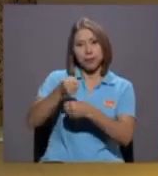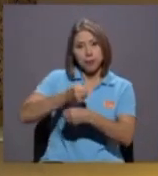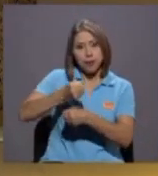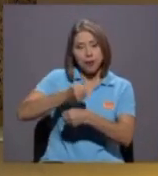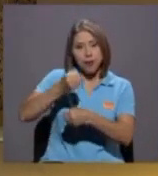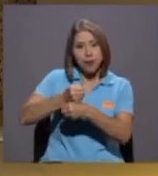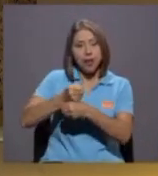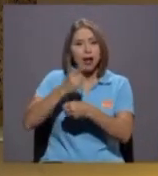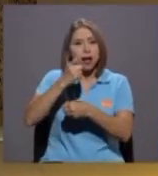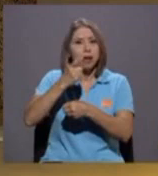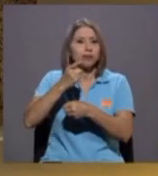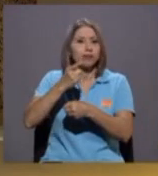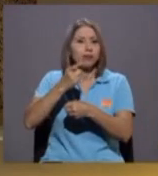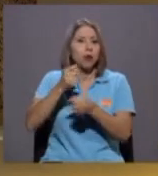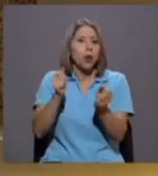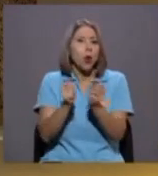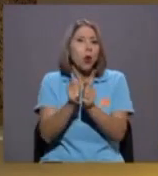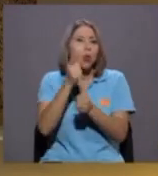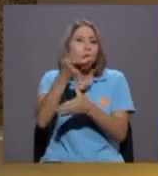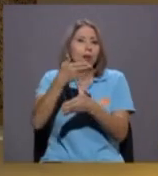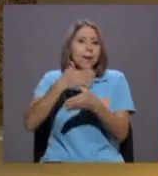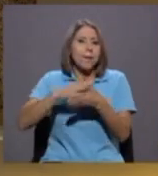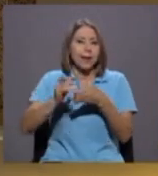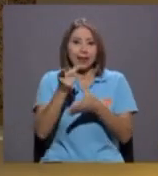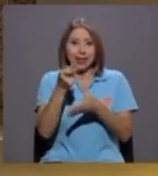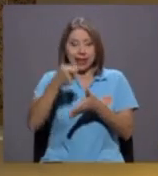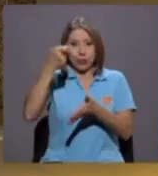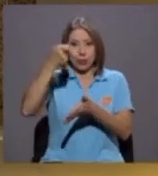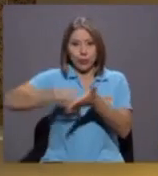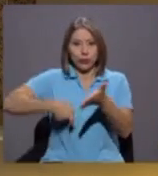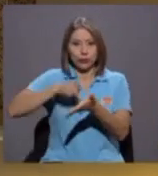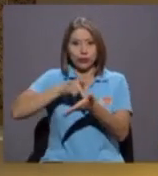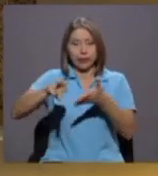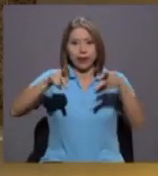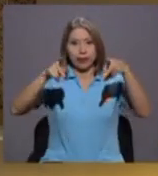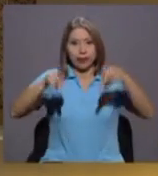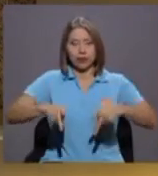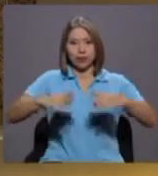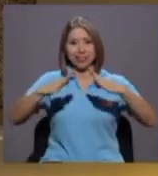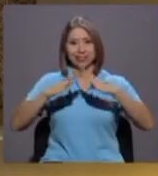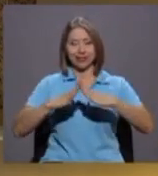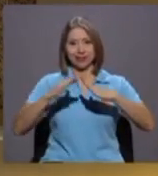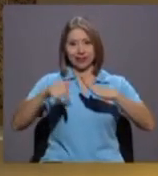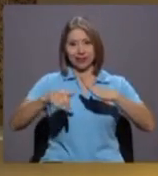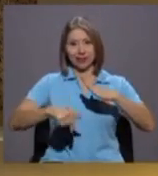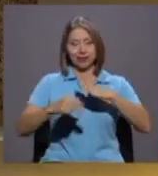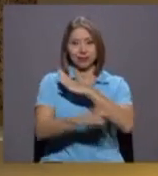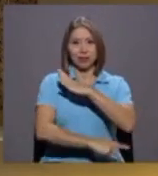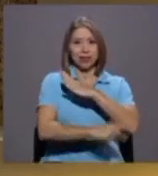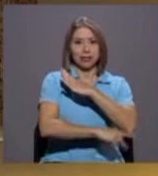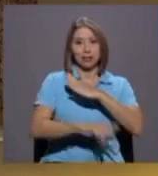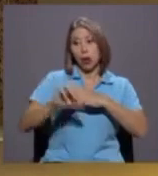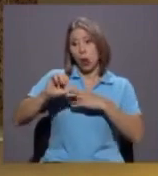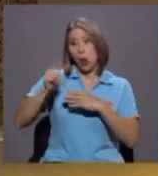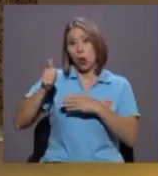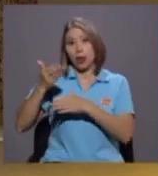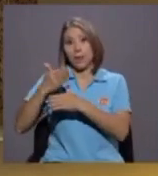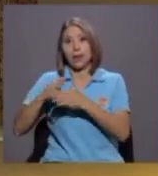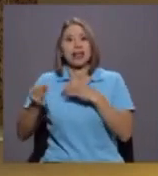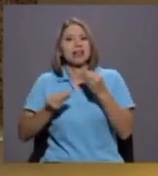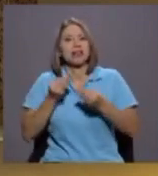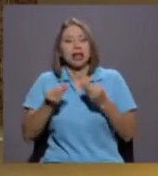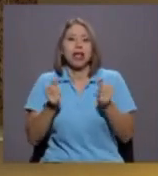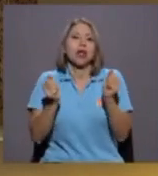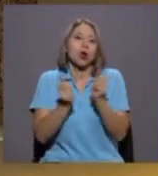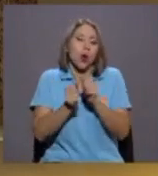paga parcialmente con los impuestos que tributan los habitantes de este país y el resto con la capacidad de